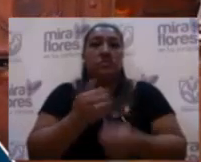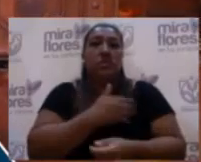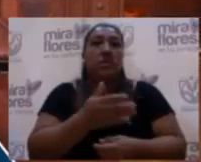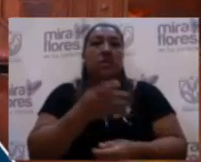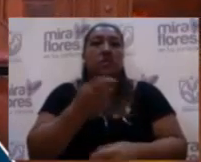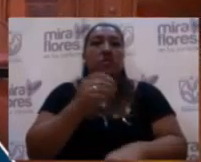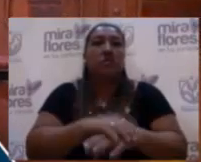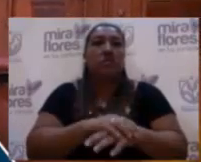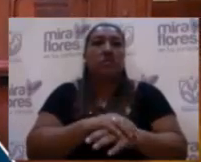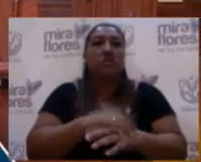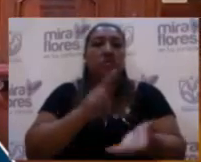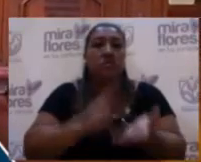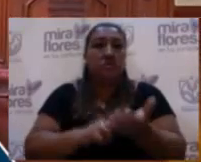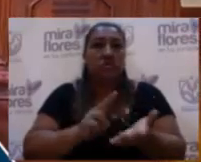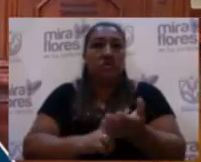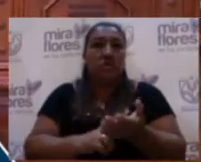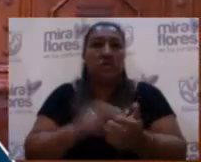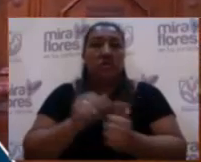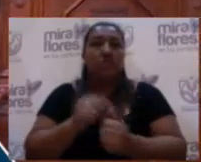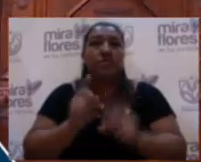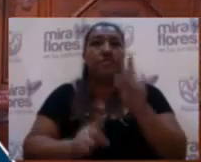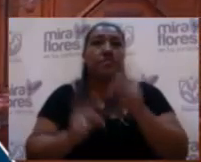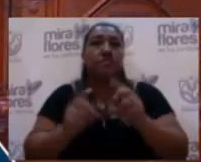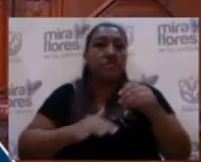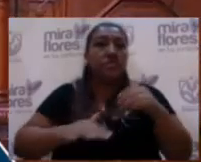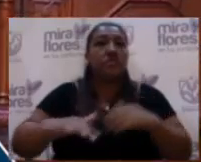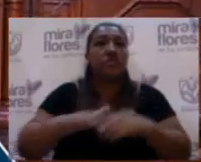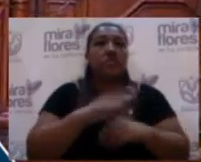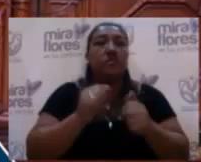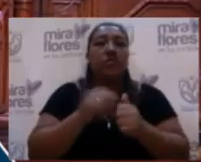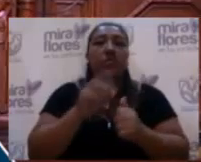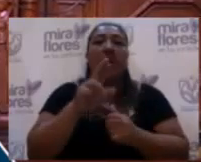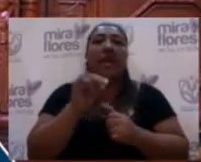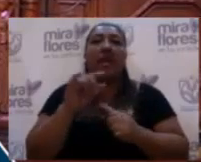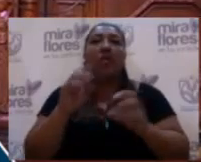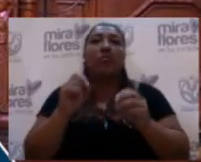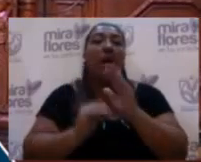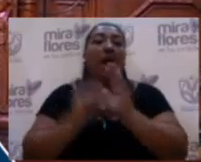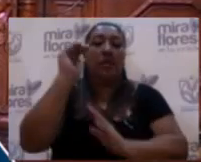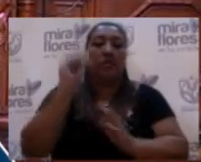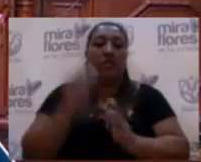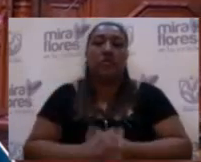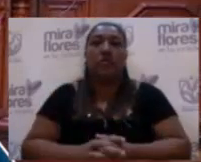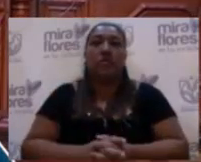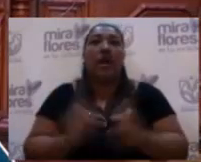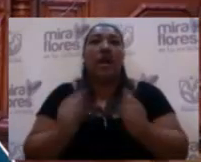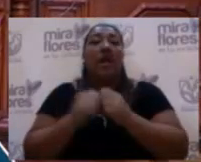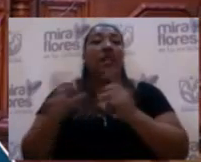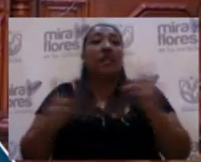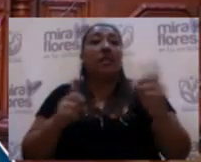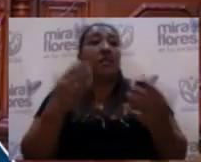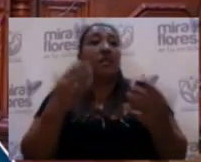tributarios extraordinarios por predios declarados en condición de riesgo muy alto. Al debate.